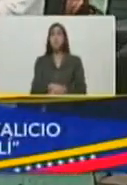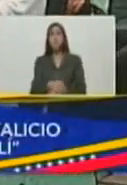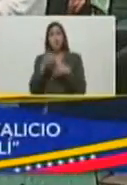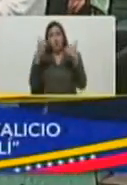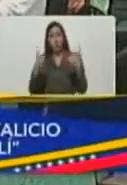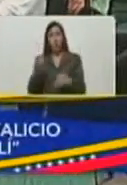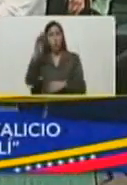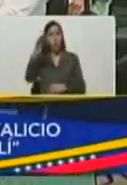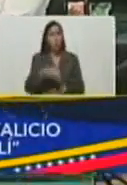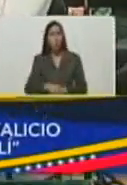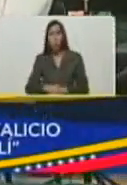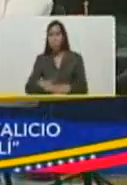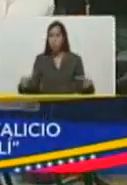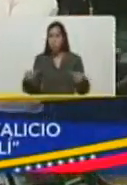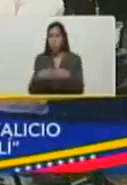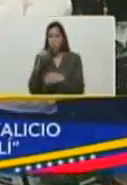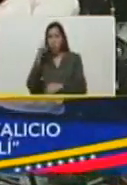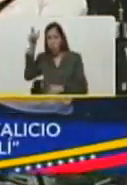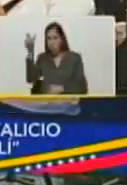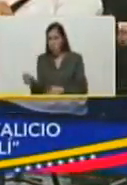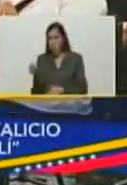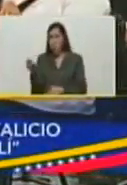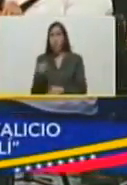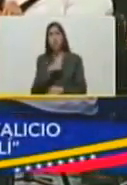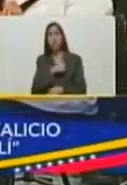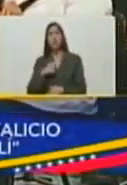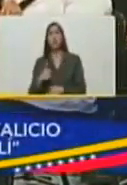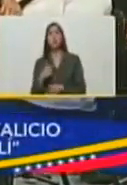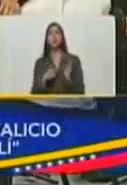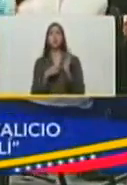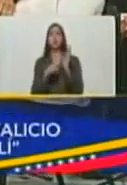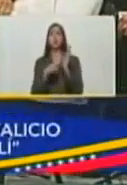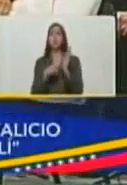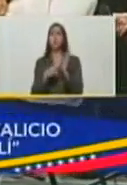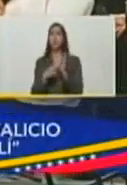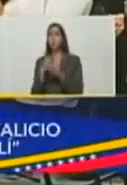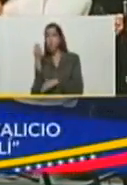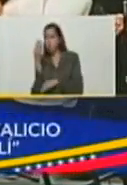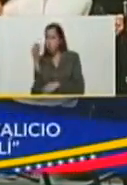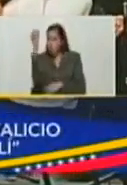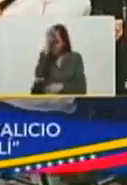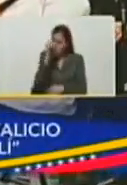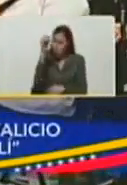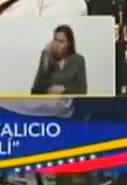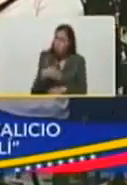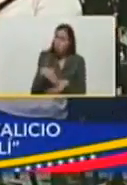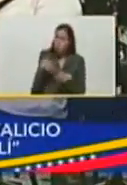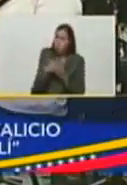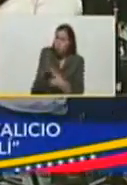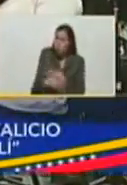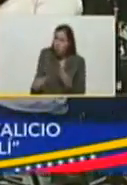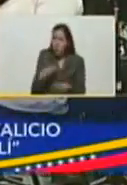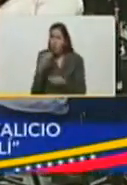Eduardo, del grupo Los Guaraguao, nos diera un comentario al señor presidente sobre este hecho, los 80 años de